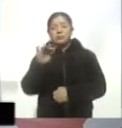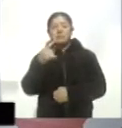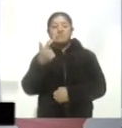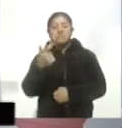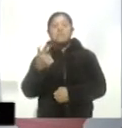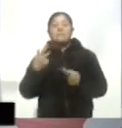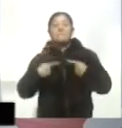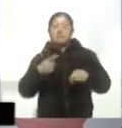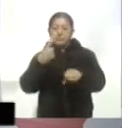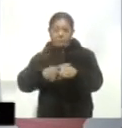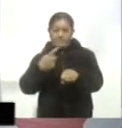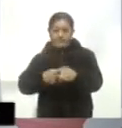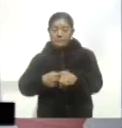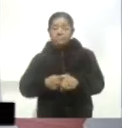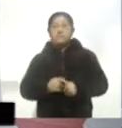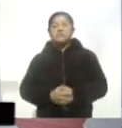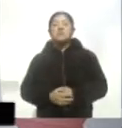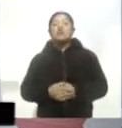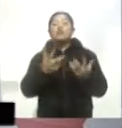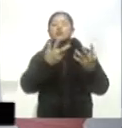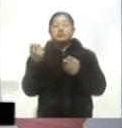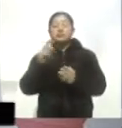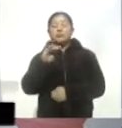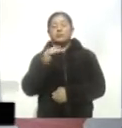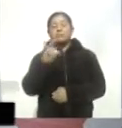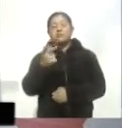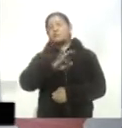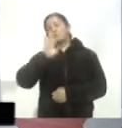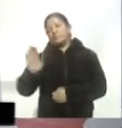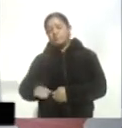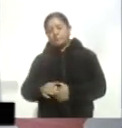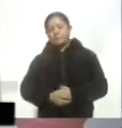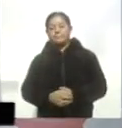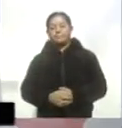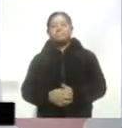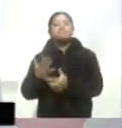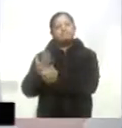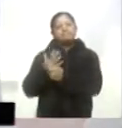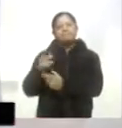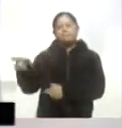casos positivos y 897 fallecimientos. Vamos con el reporte de la CESA.